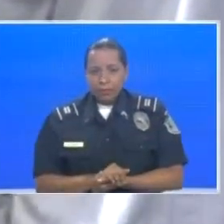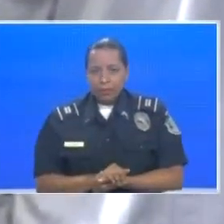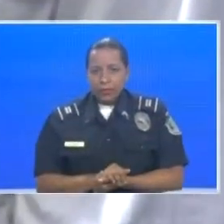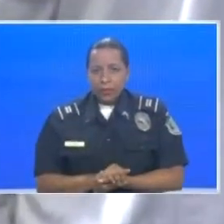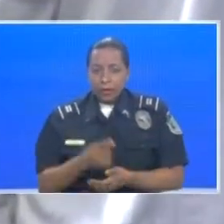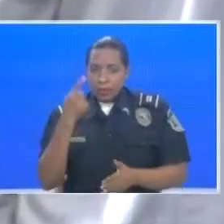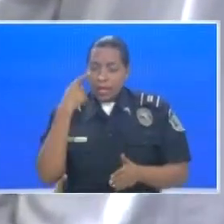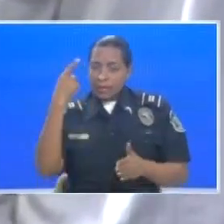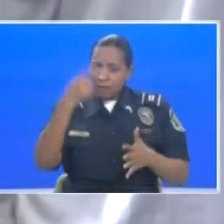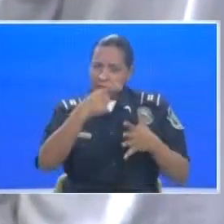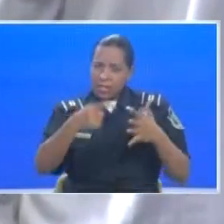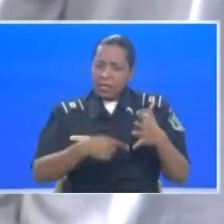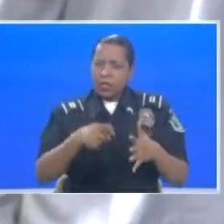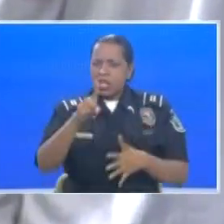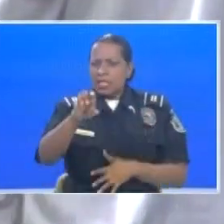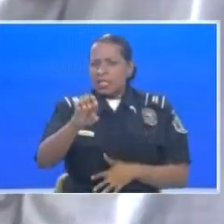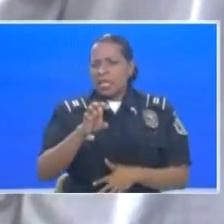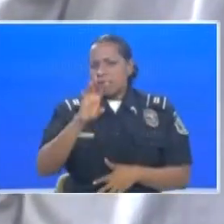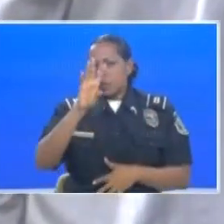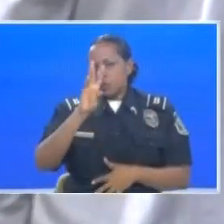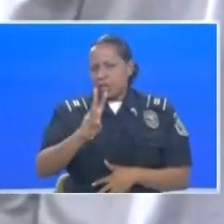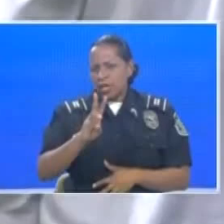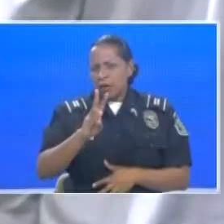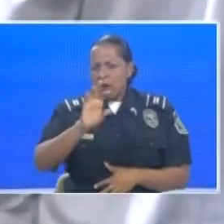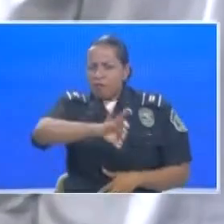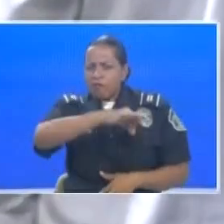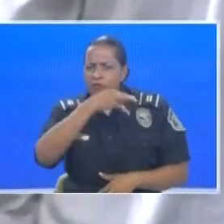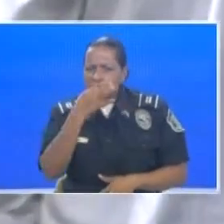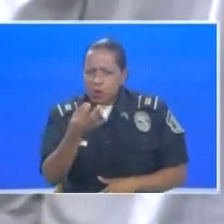se han identificado 106 medidas económicas,